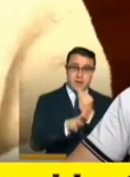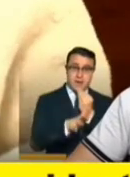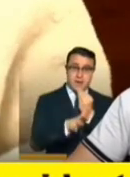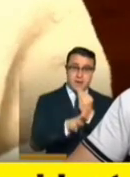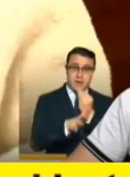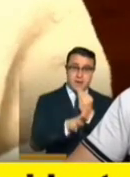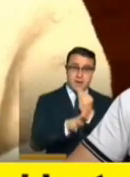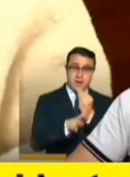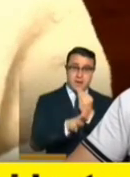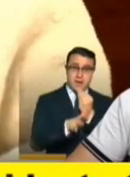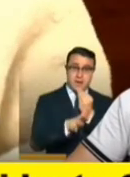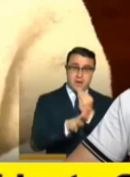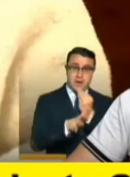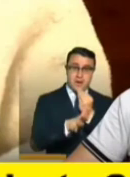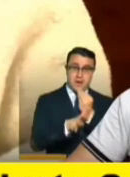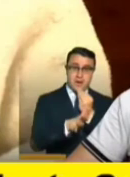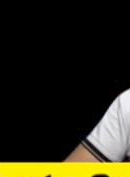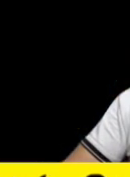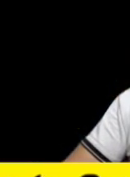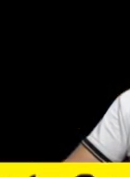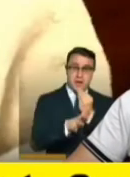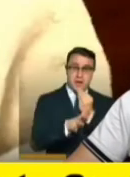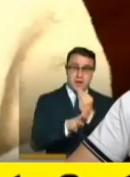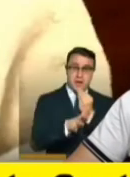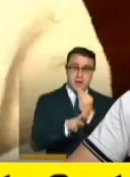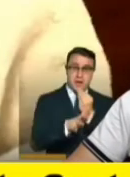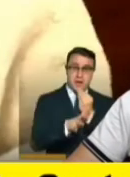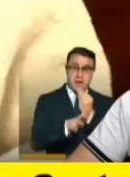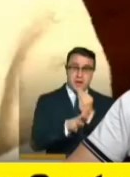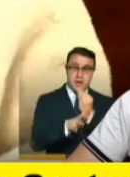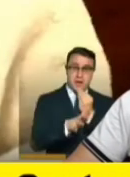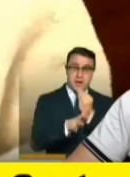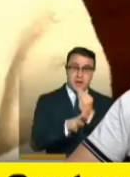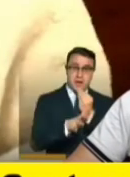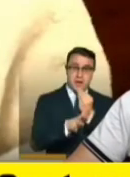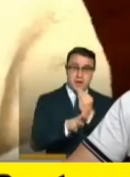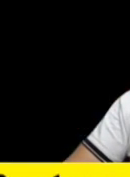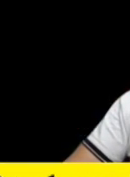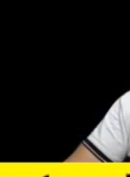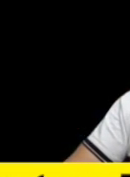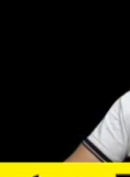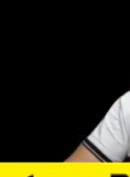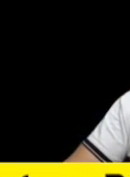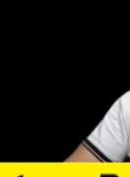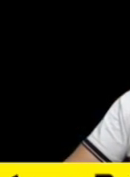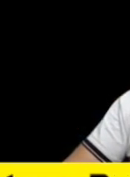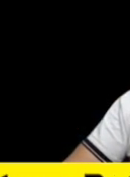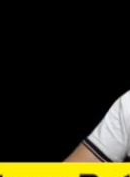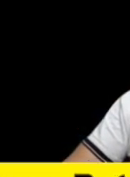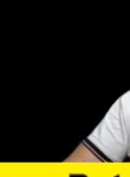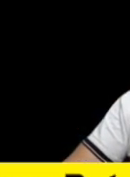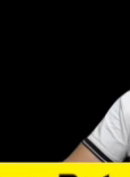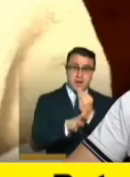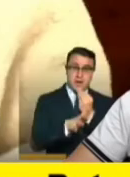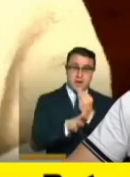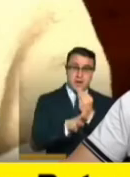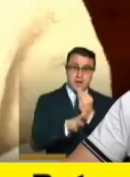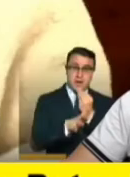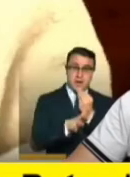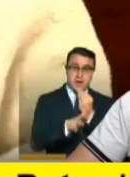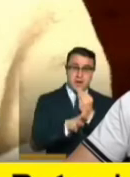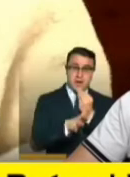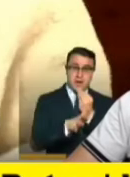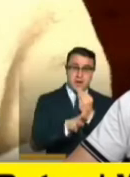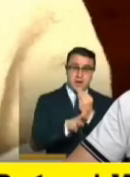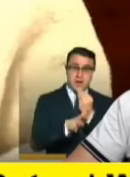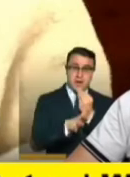Bueno, yo creo que ya escuchamos al presidente hablar sobre... Vamos aquí un momentico, listo. Ya escuchamos al